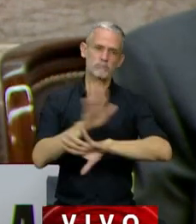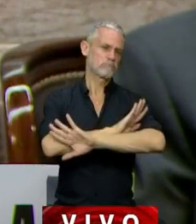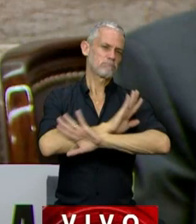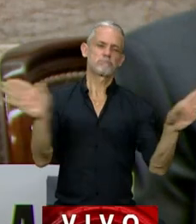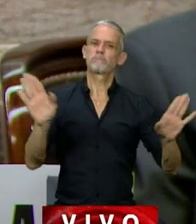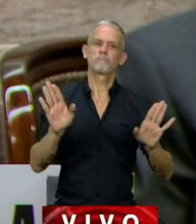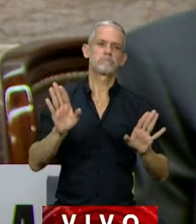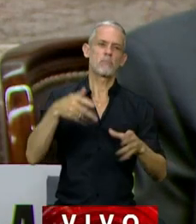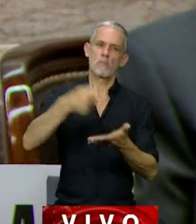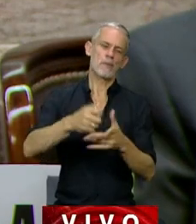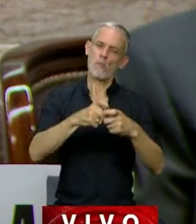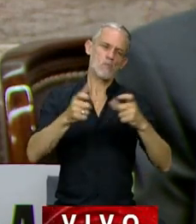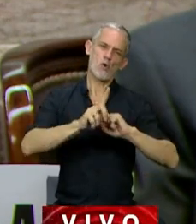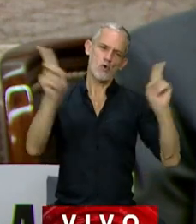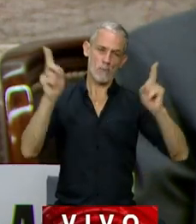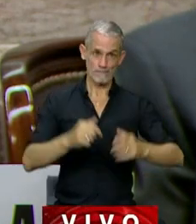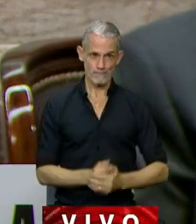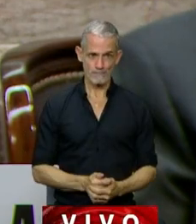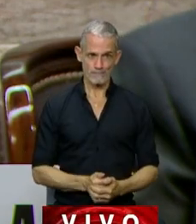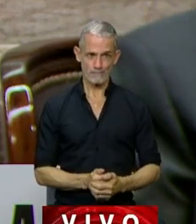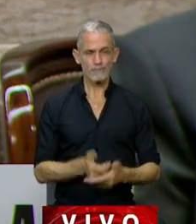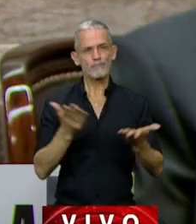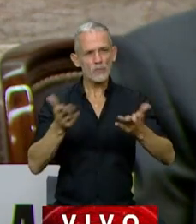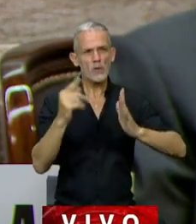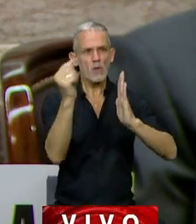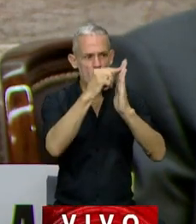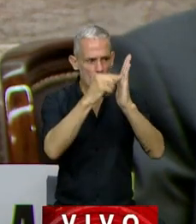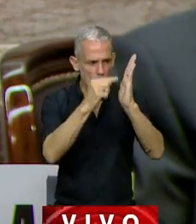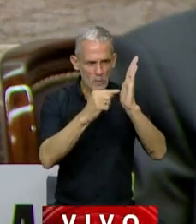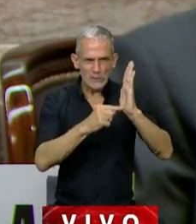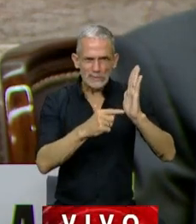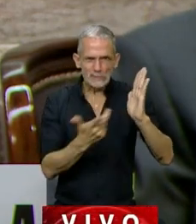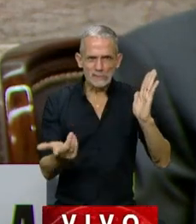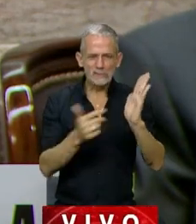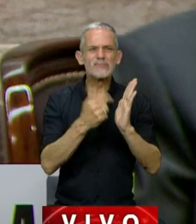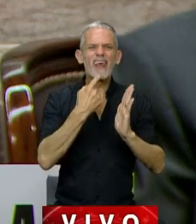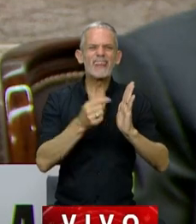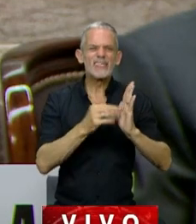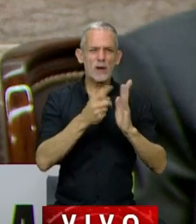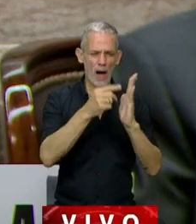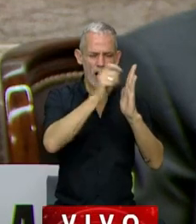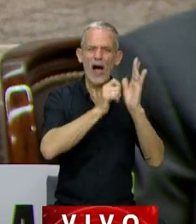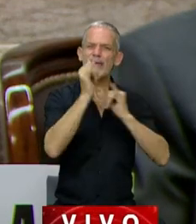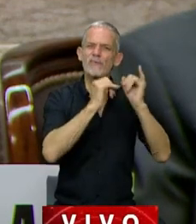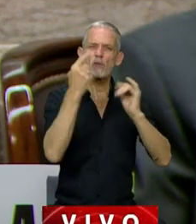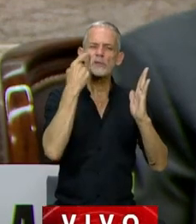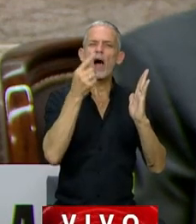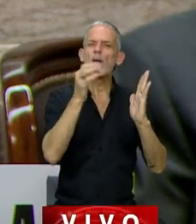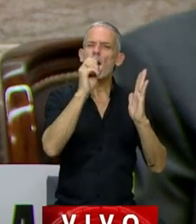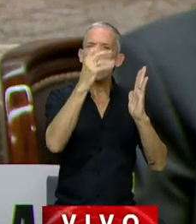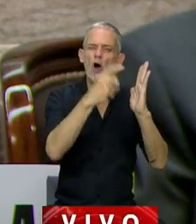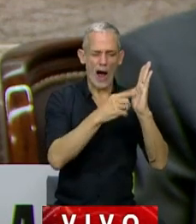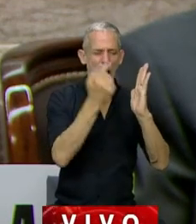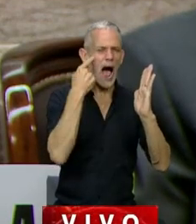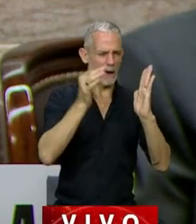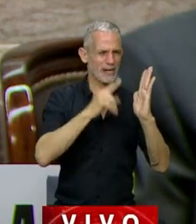esta persona. Además, mire, los requisitos prevén que se van a cruzar los